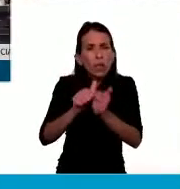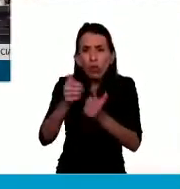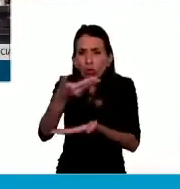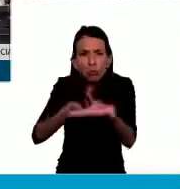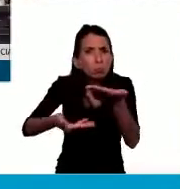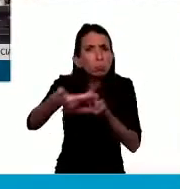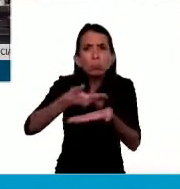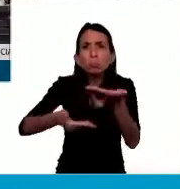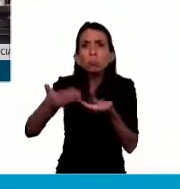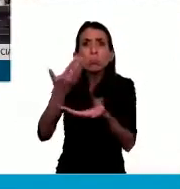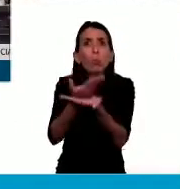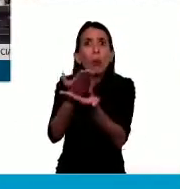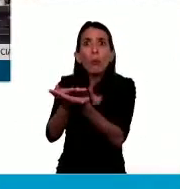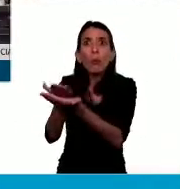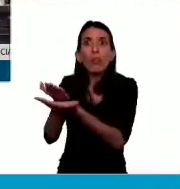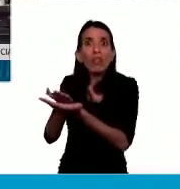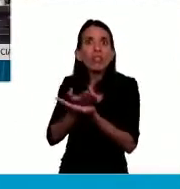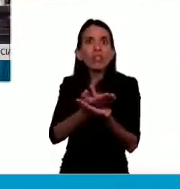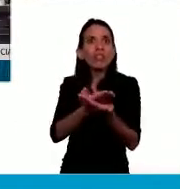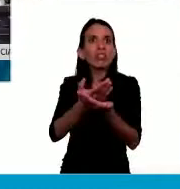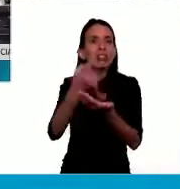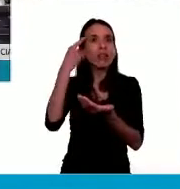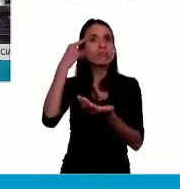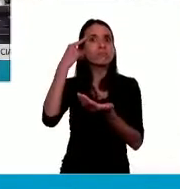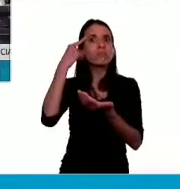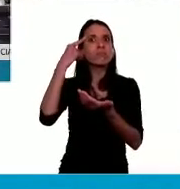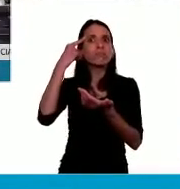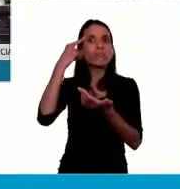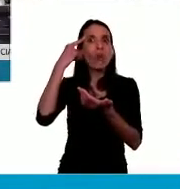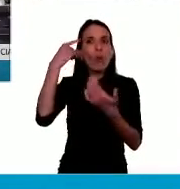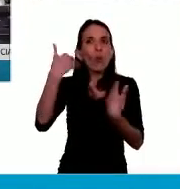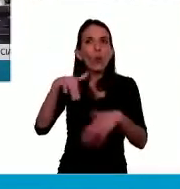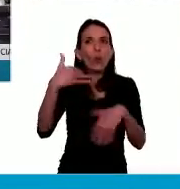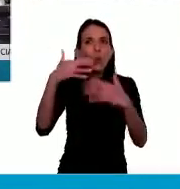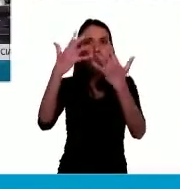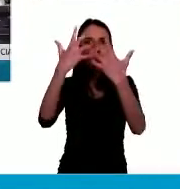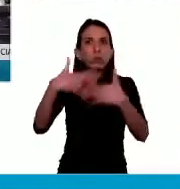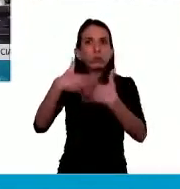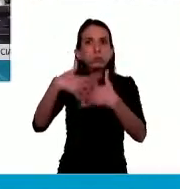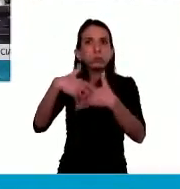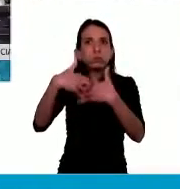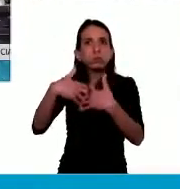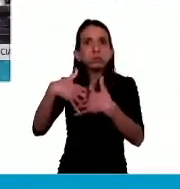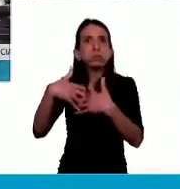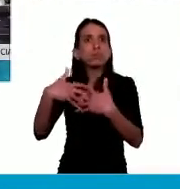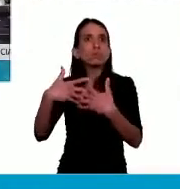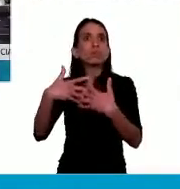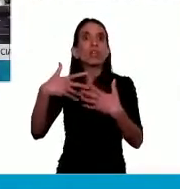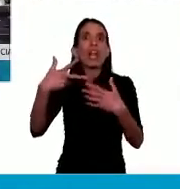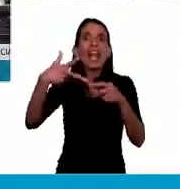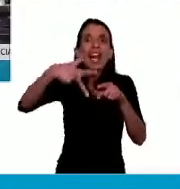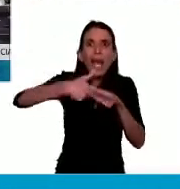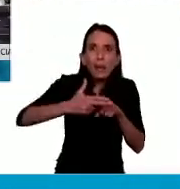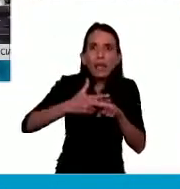fuimos tratando, porque es lo que vi. Cuando hablamos de consenso y cuando no queremos pedir, no queremos más grieta,